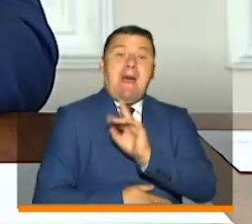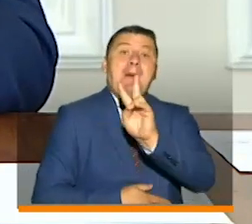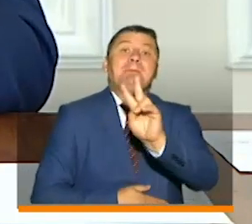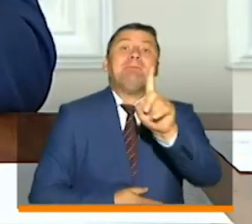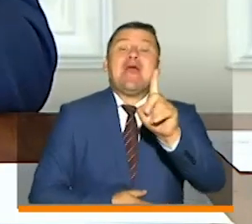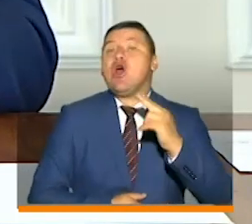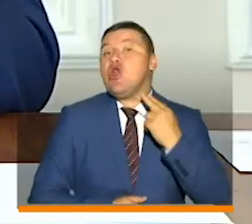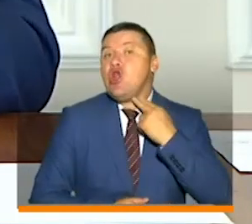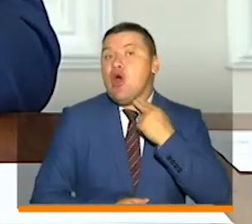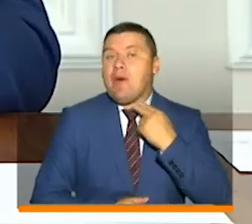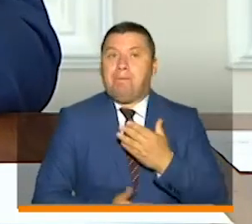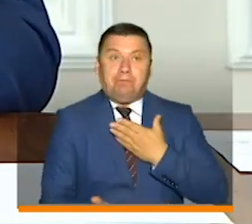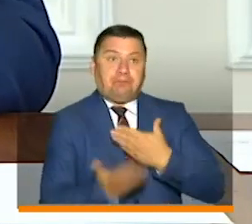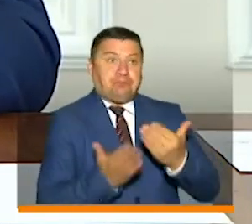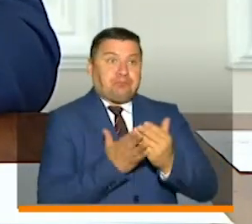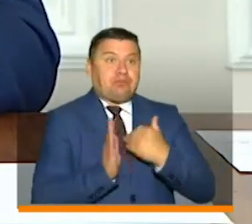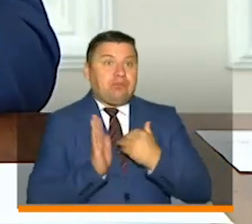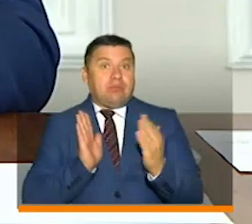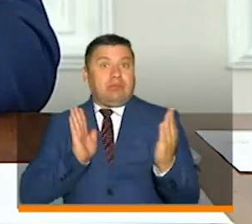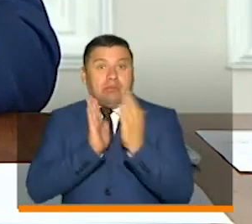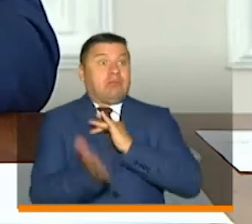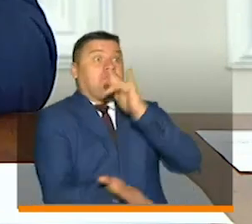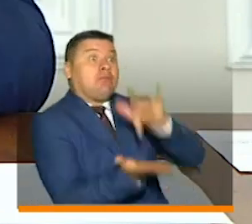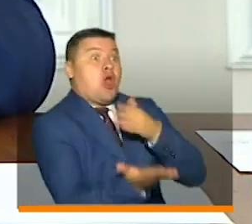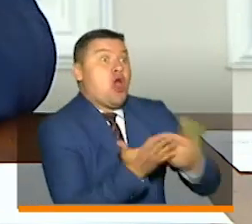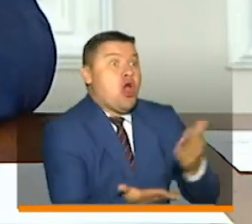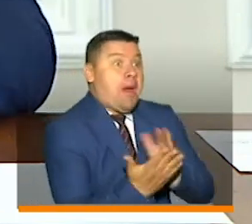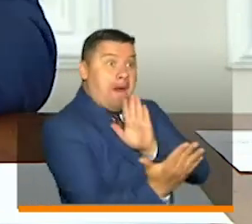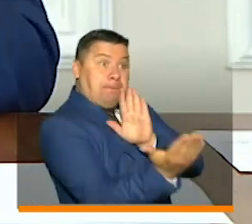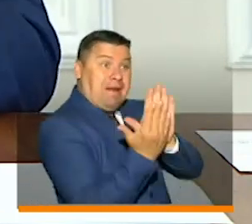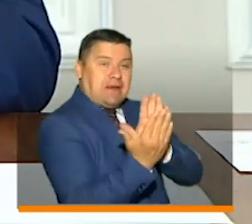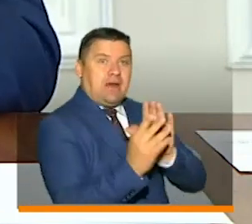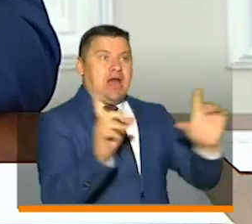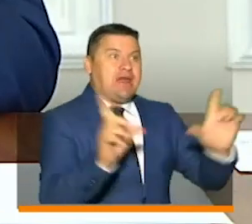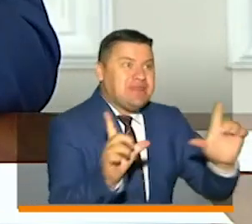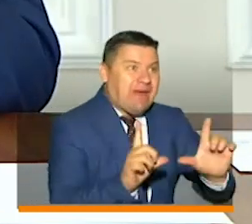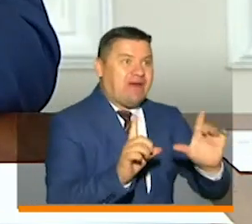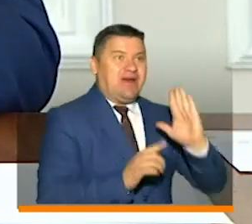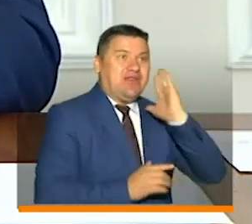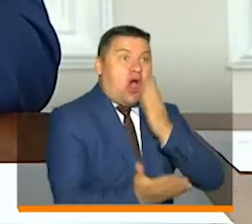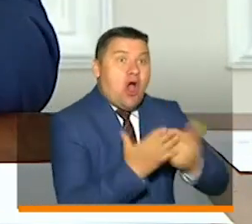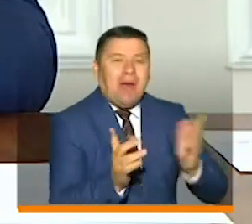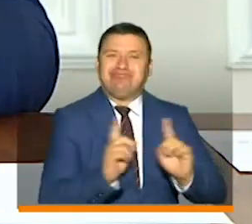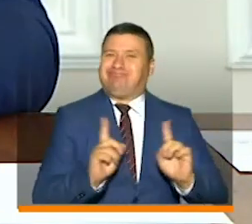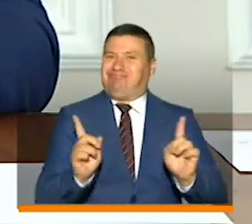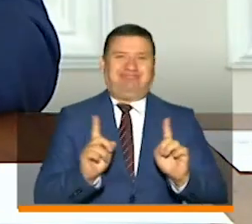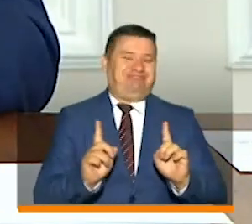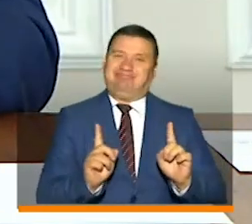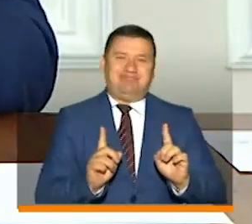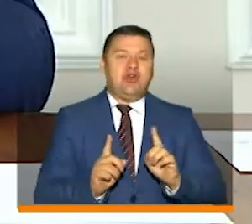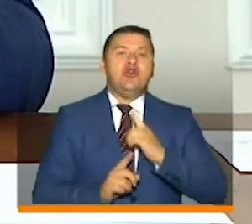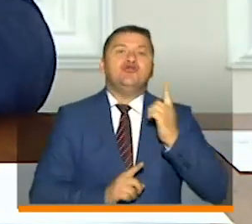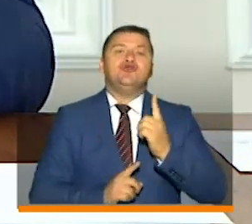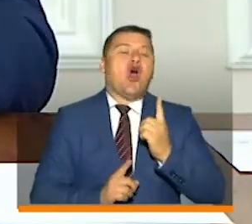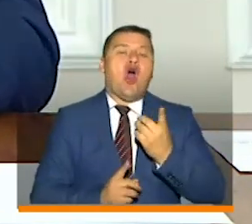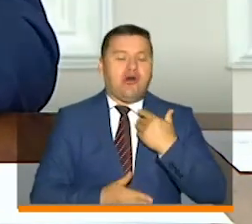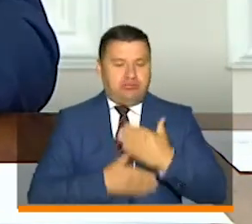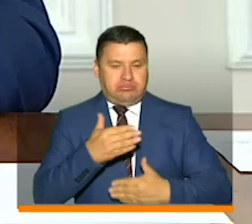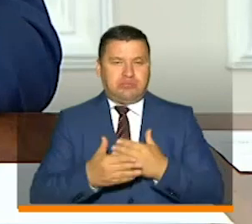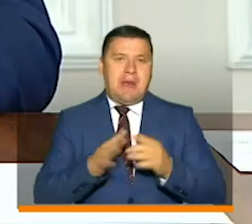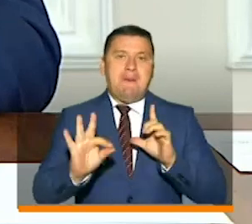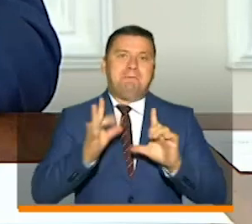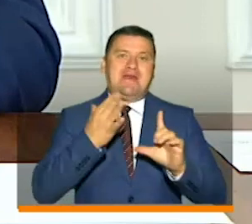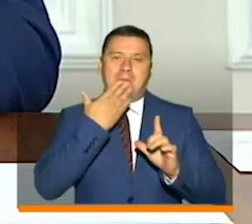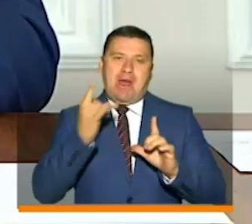menta presencial de electrodomésticos y televisores y algunos de sus equipos no se realicen y se adelante